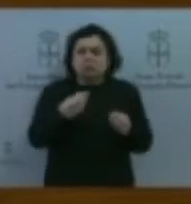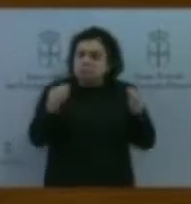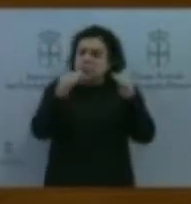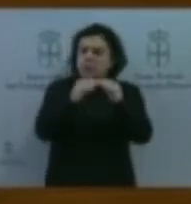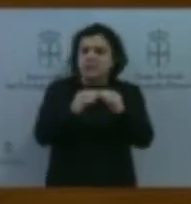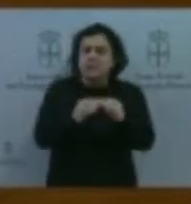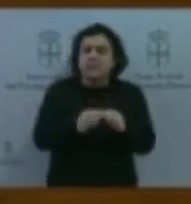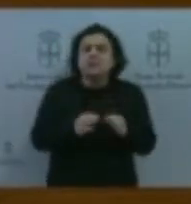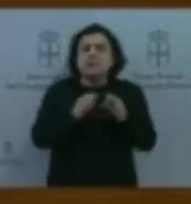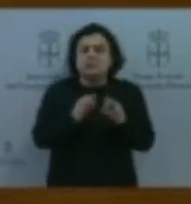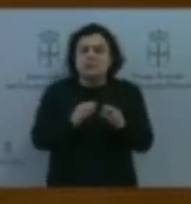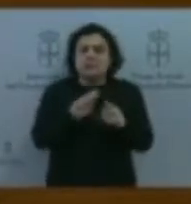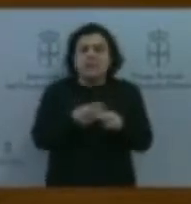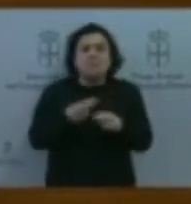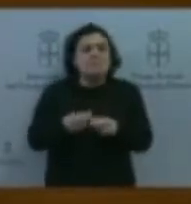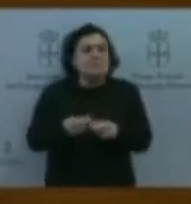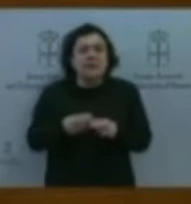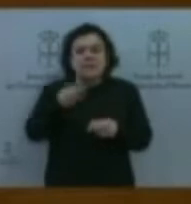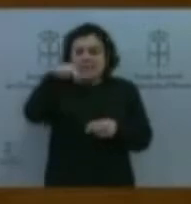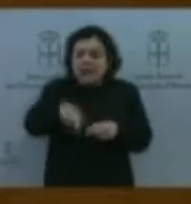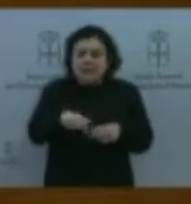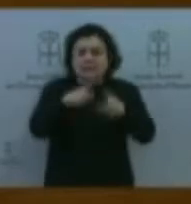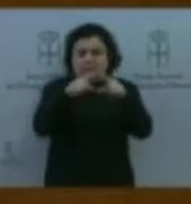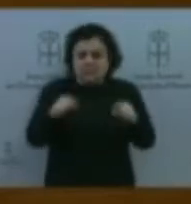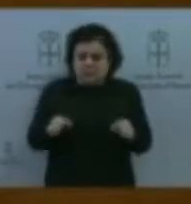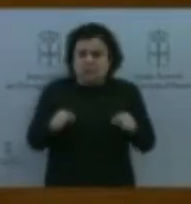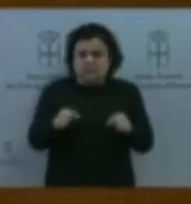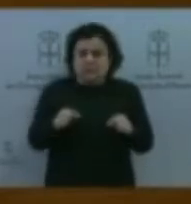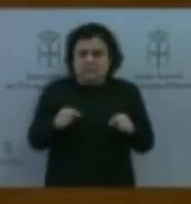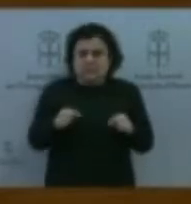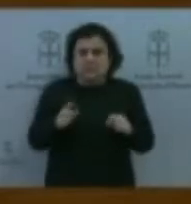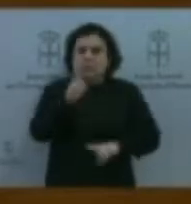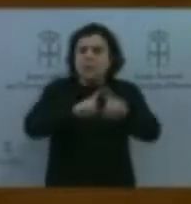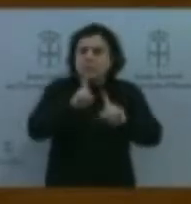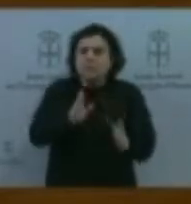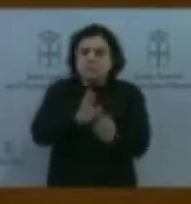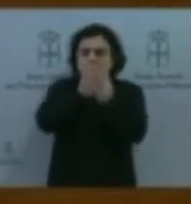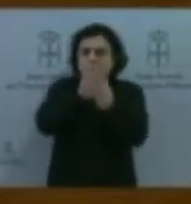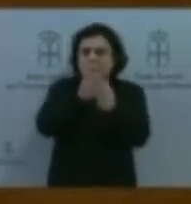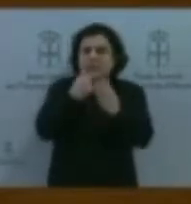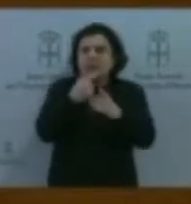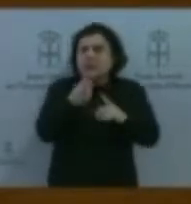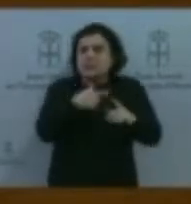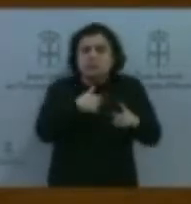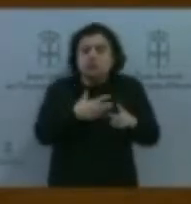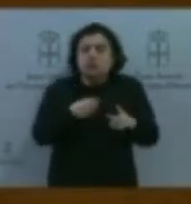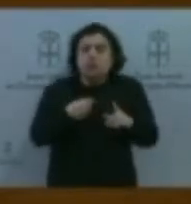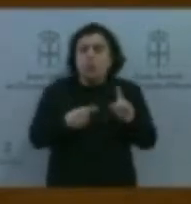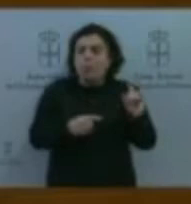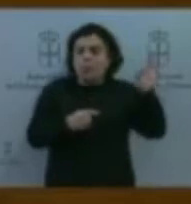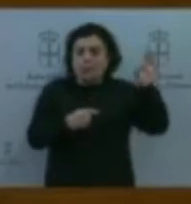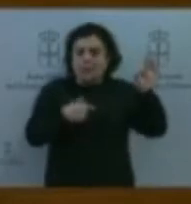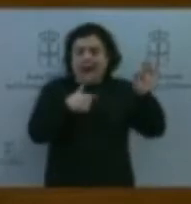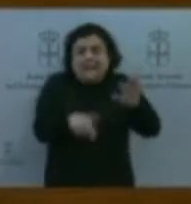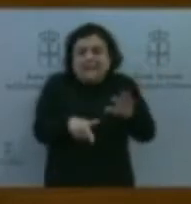de cómo afrontarlos. Este es un problema, esto es global en España, pero más grave en Asturias aún, ¿no? Es el